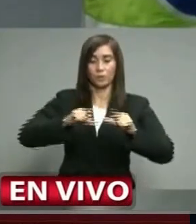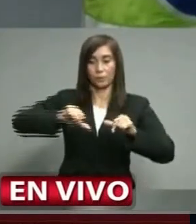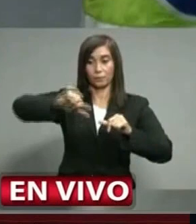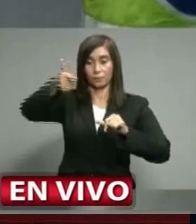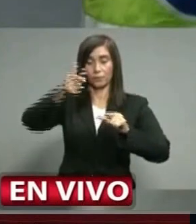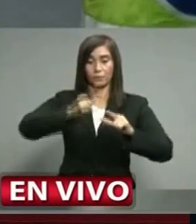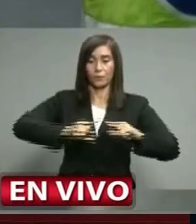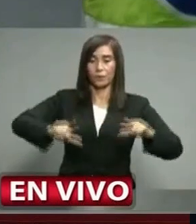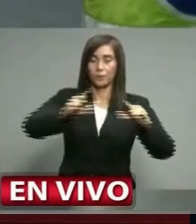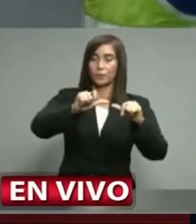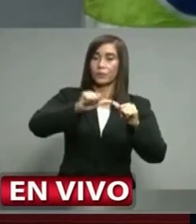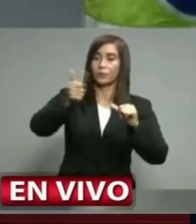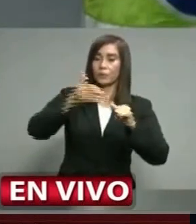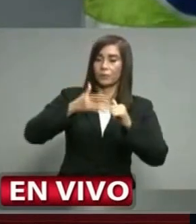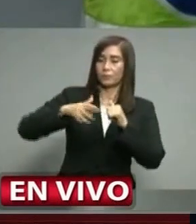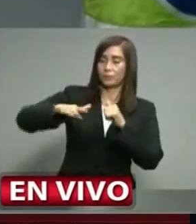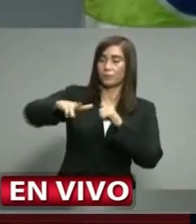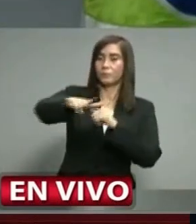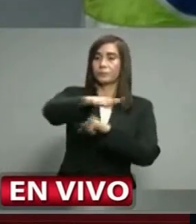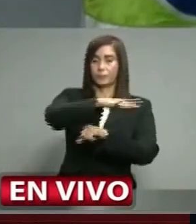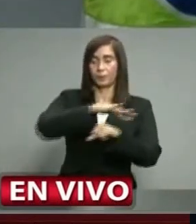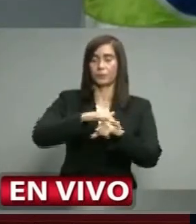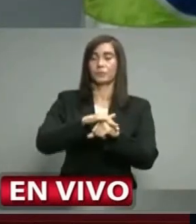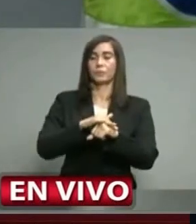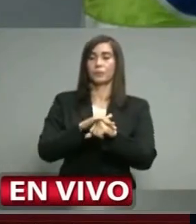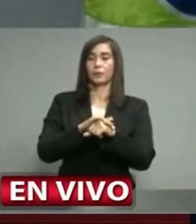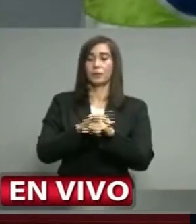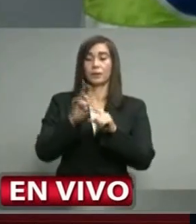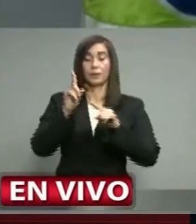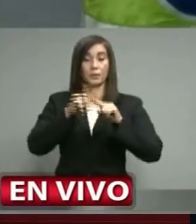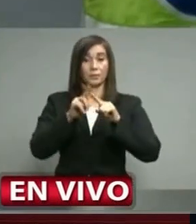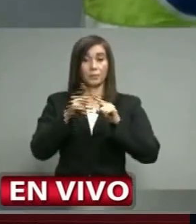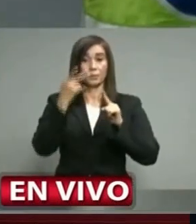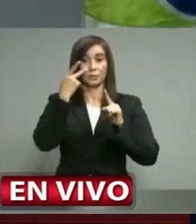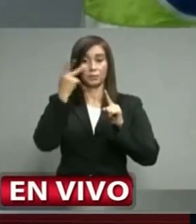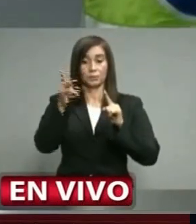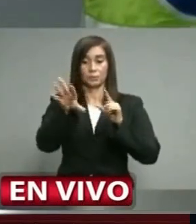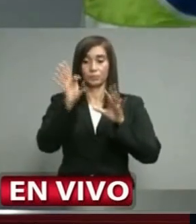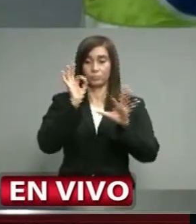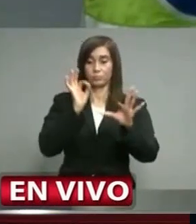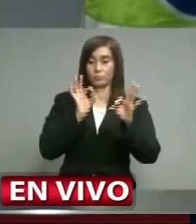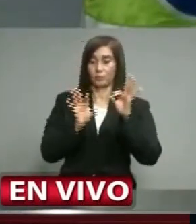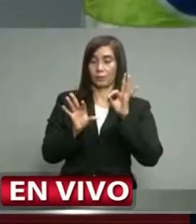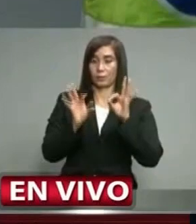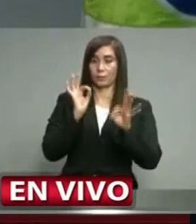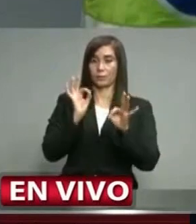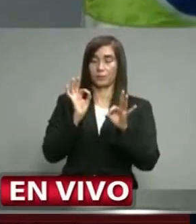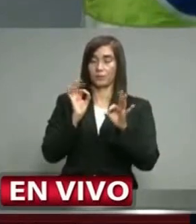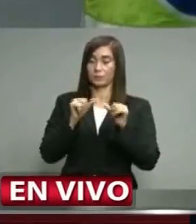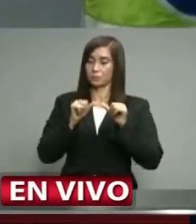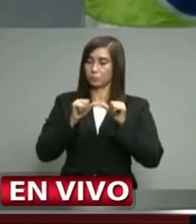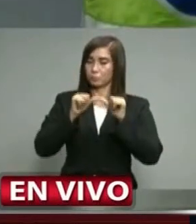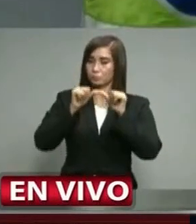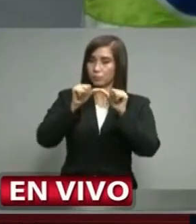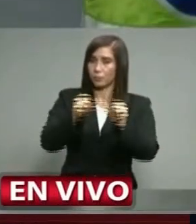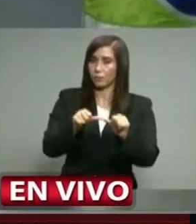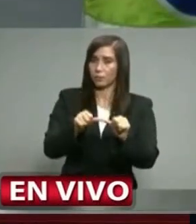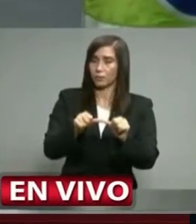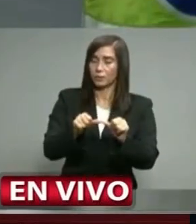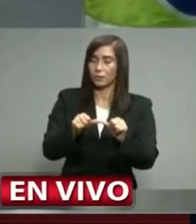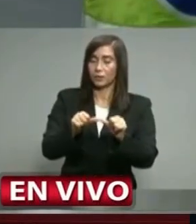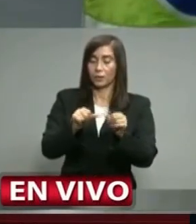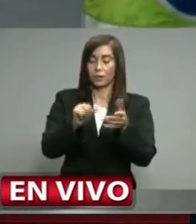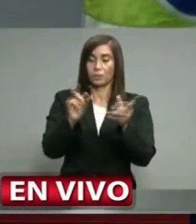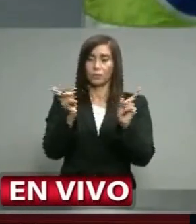siguiendo las casuísticas que vamos conociendo y según van apareciendo los planes, siguiendo que los